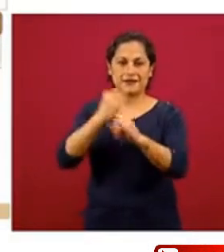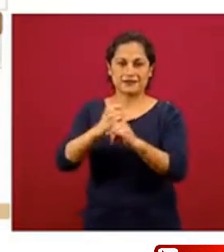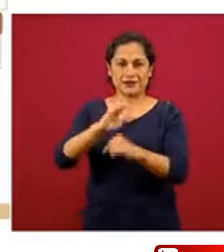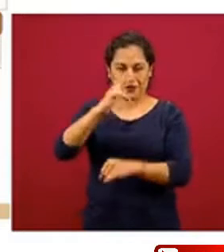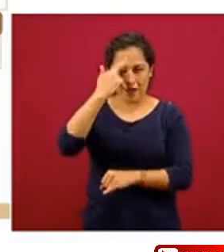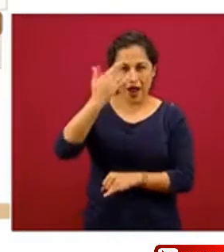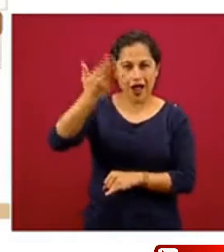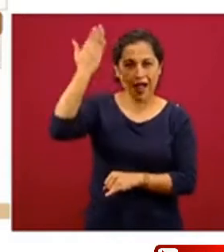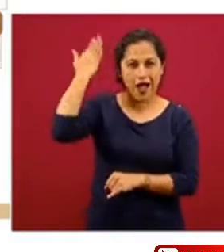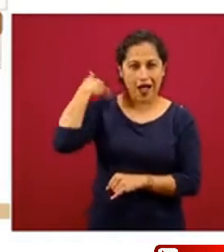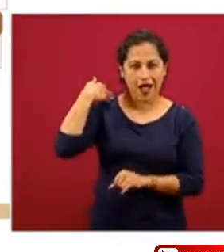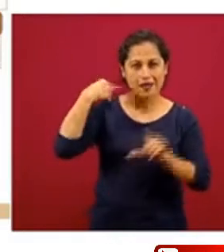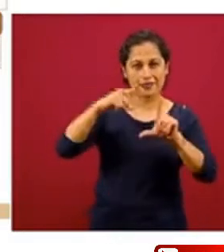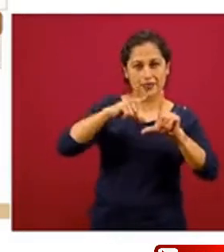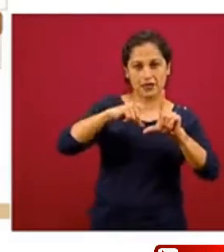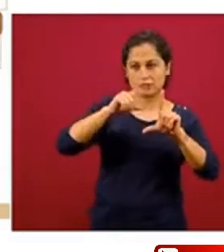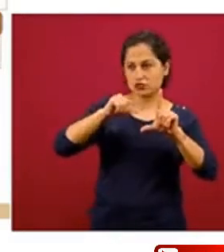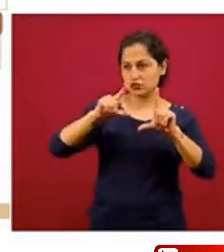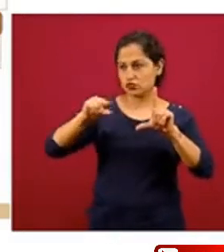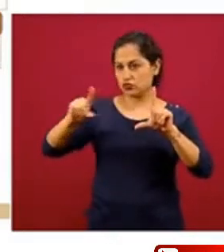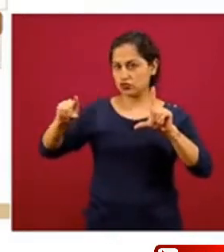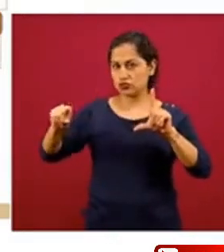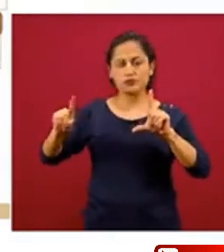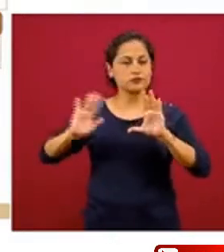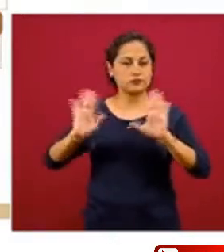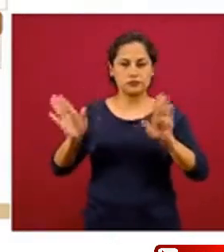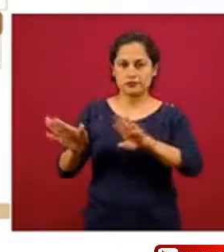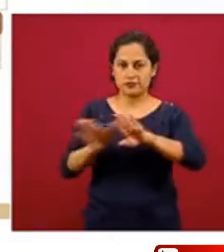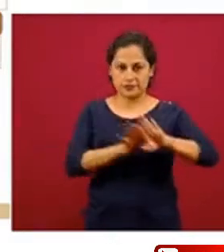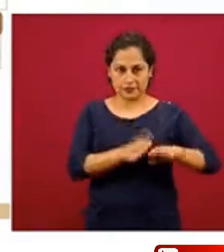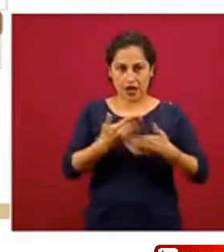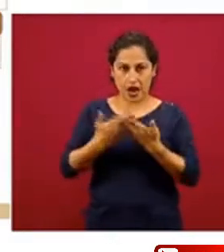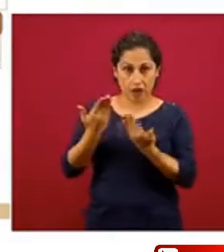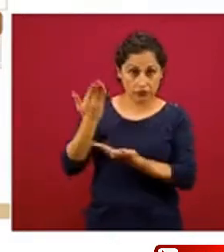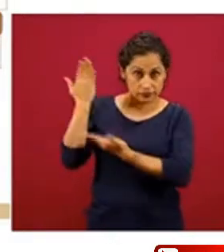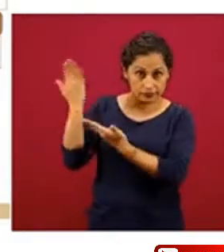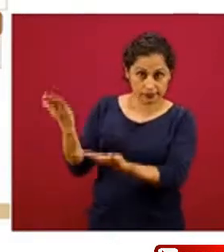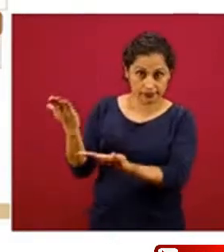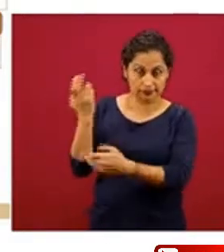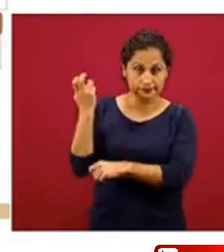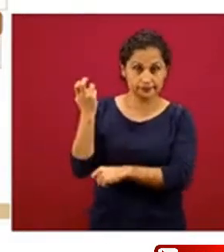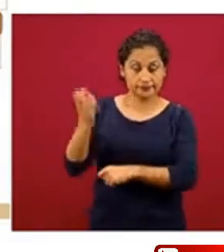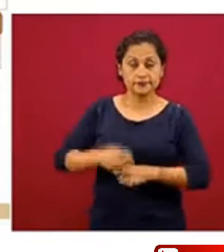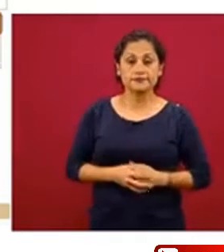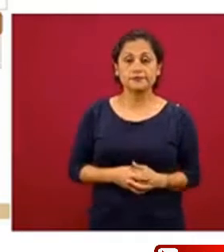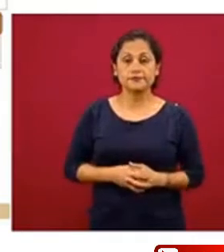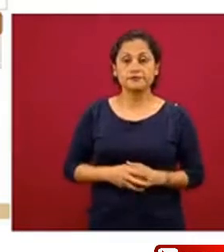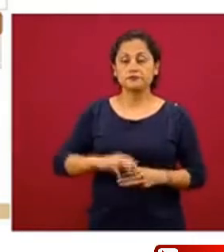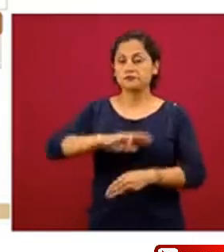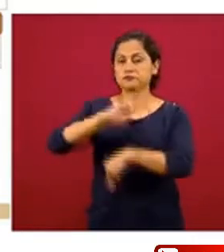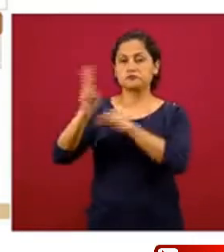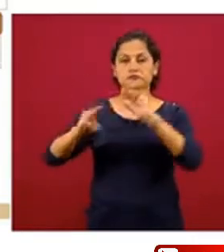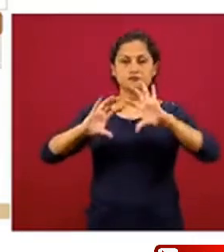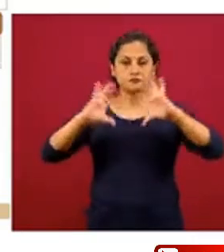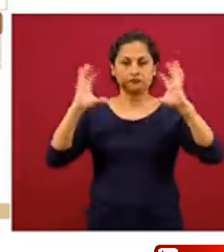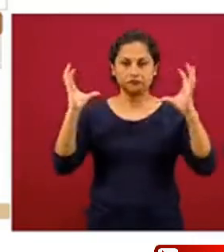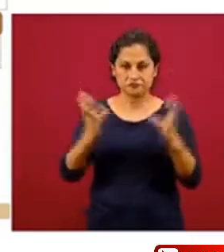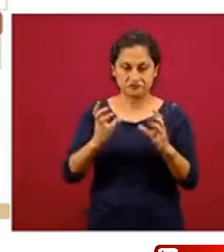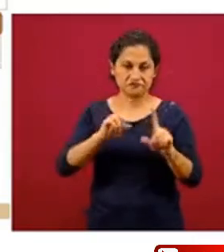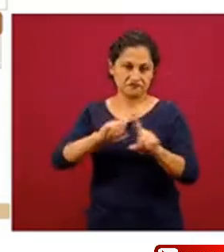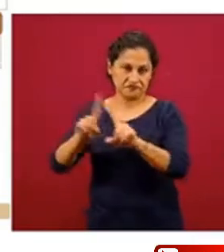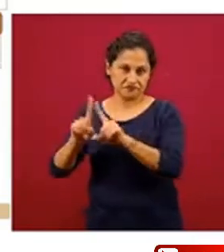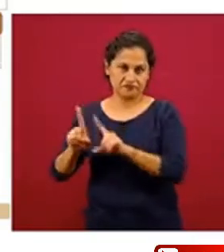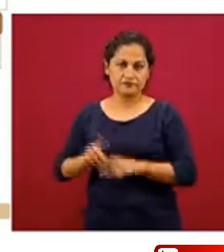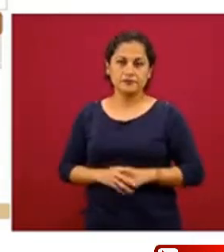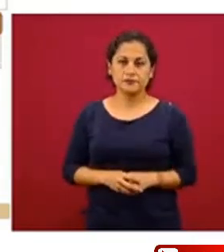otra donde había las barras de la contribución relativa de los distintos regiones del mundo o continentes. Esa sigue